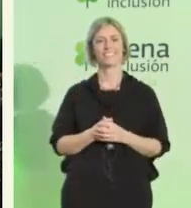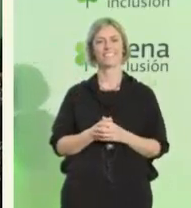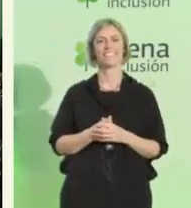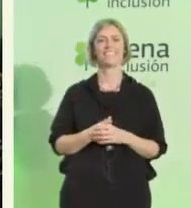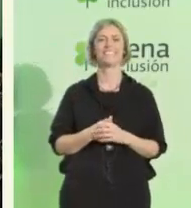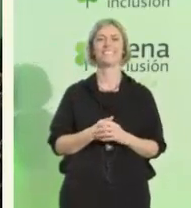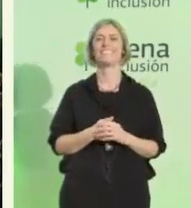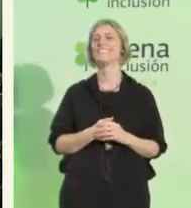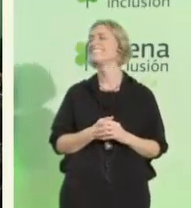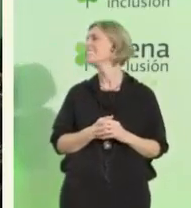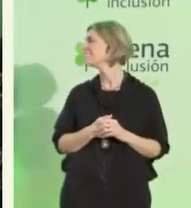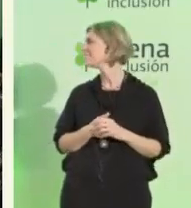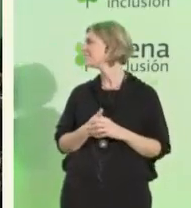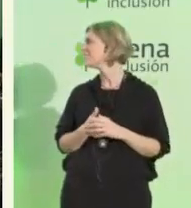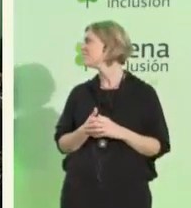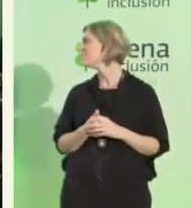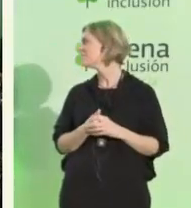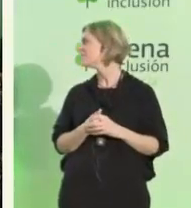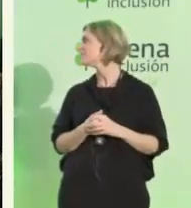bueno